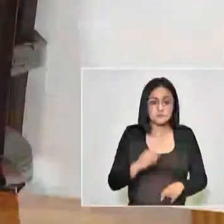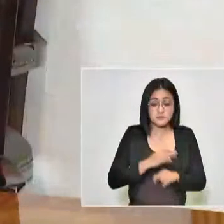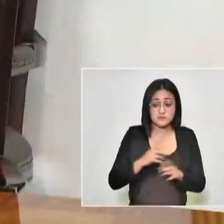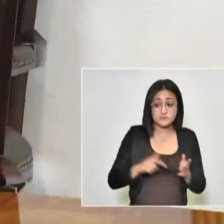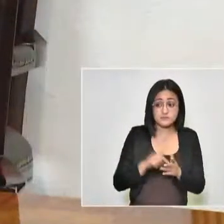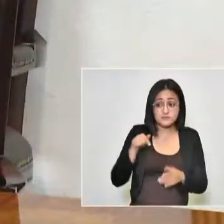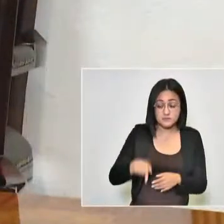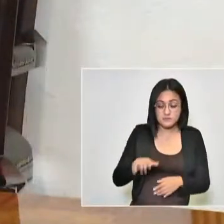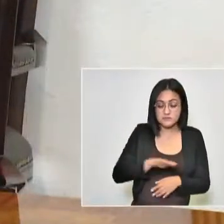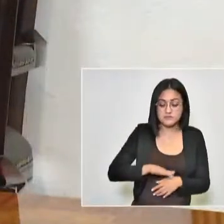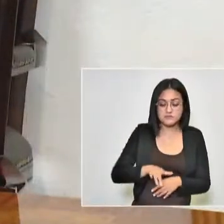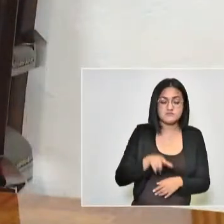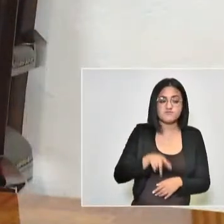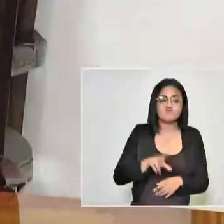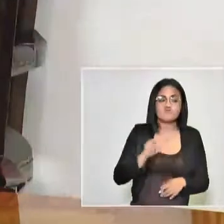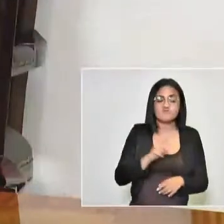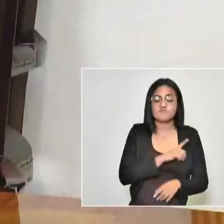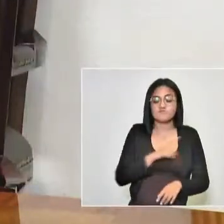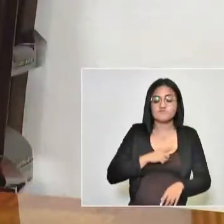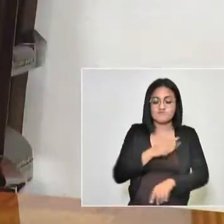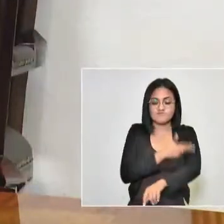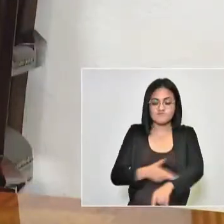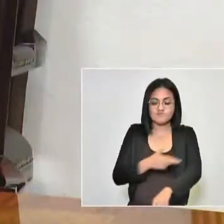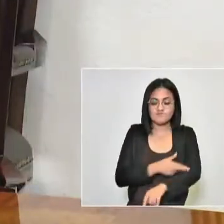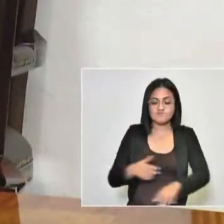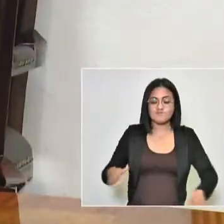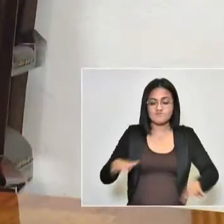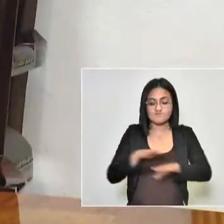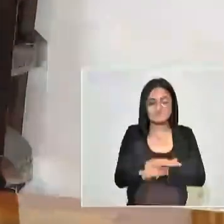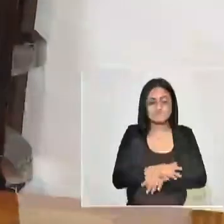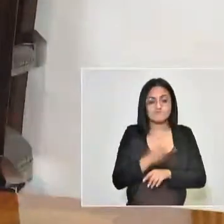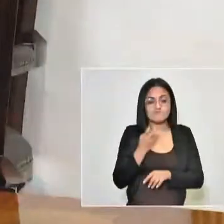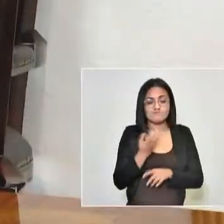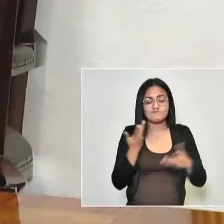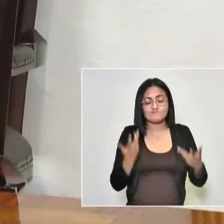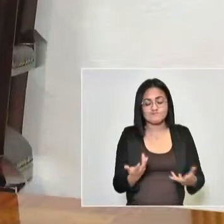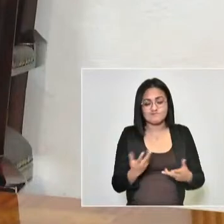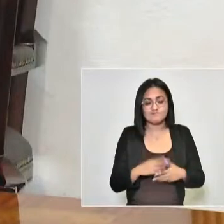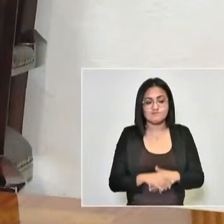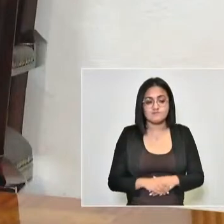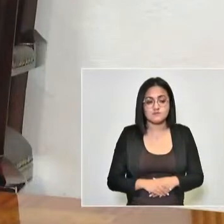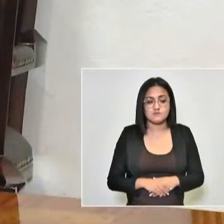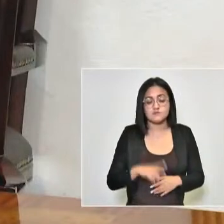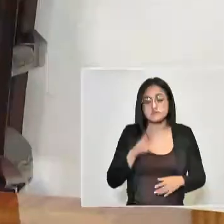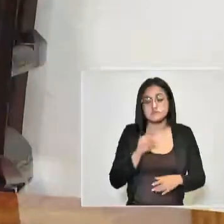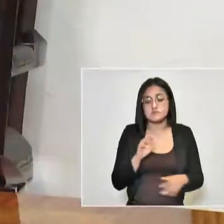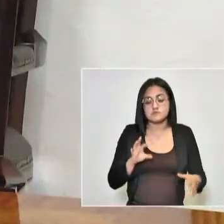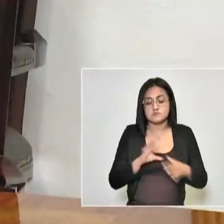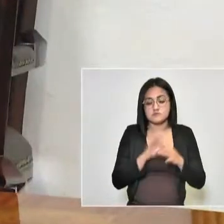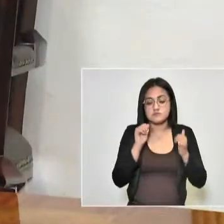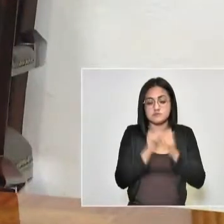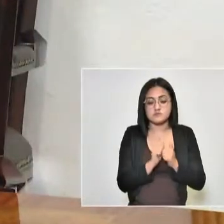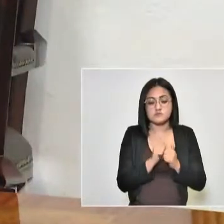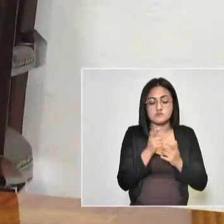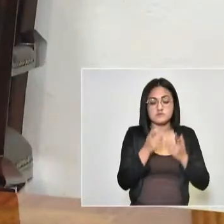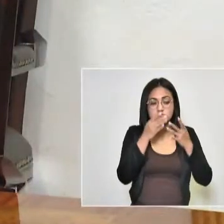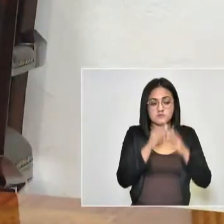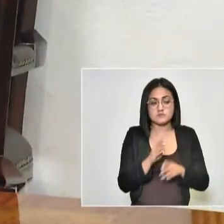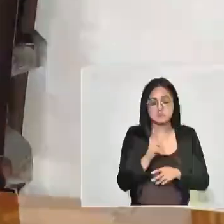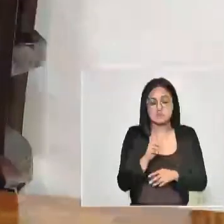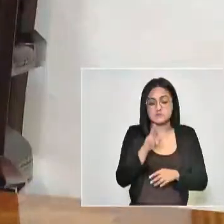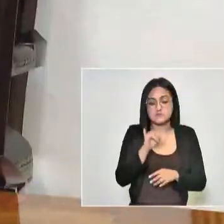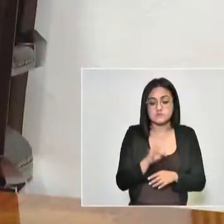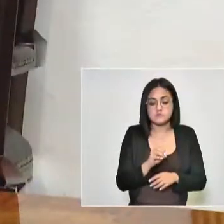zona es restauración ecológica. Y la restauración ecológica no es compatible con un banco de